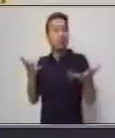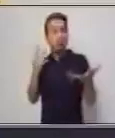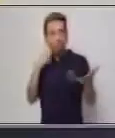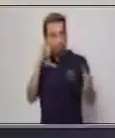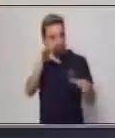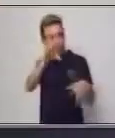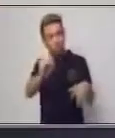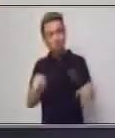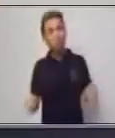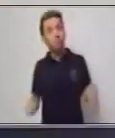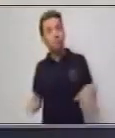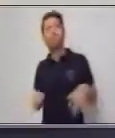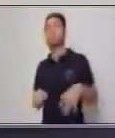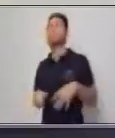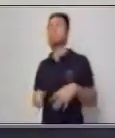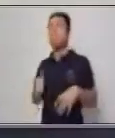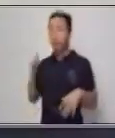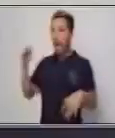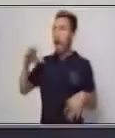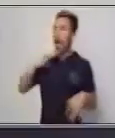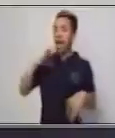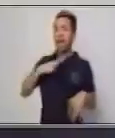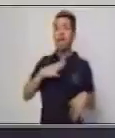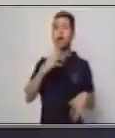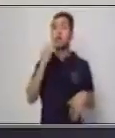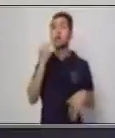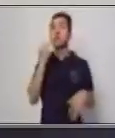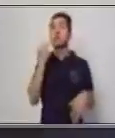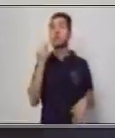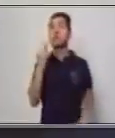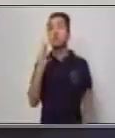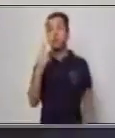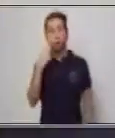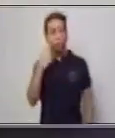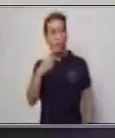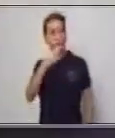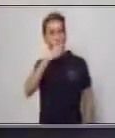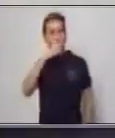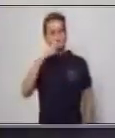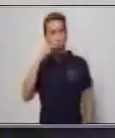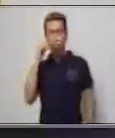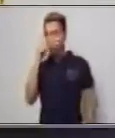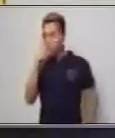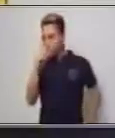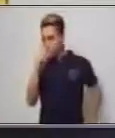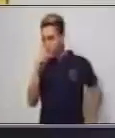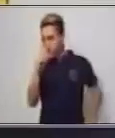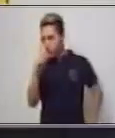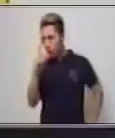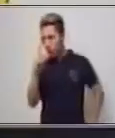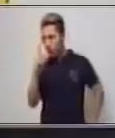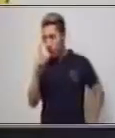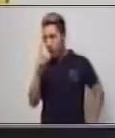Bueno, aquí hay un número que está de color rojo. ¿En qué consiste?